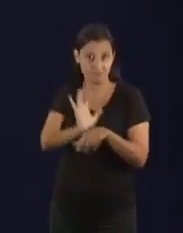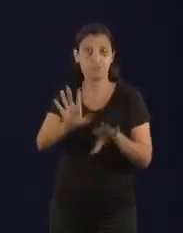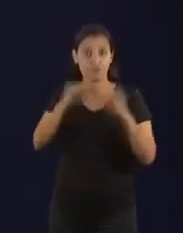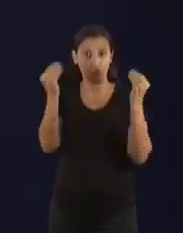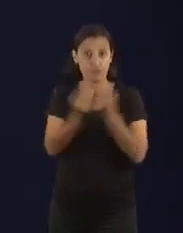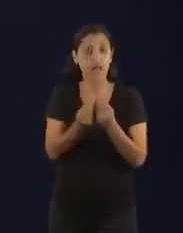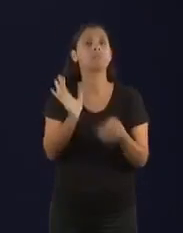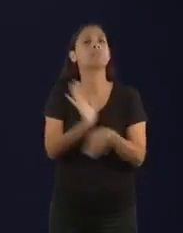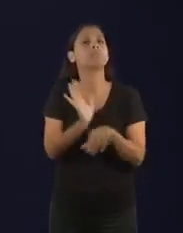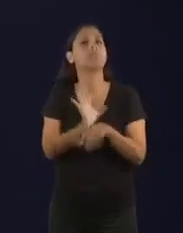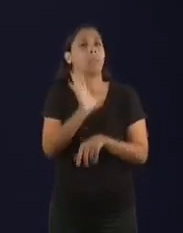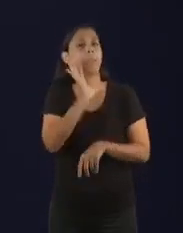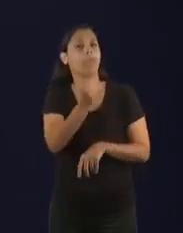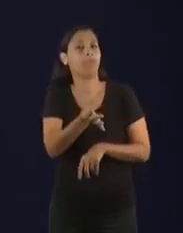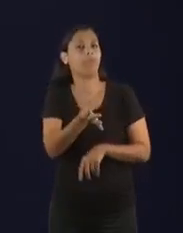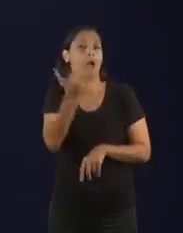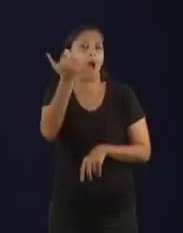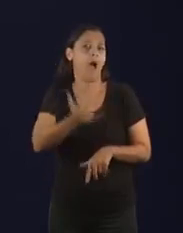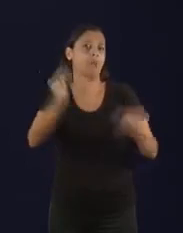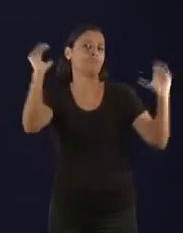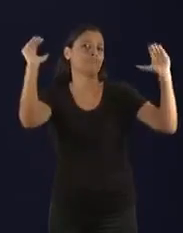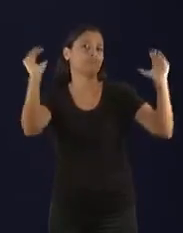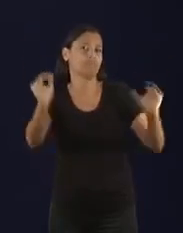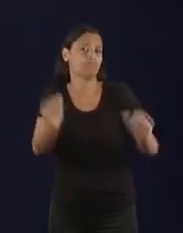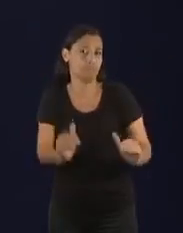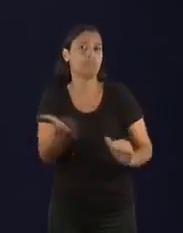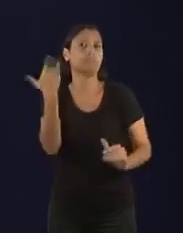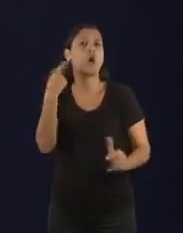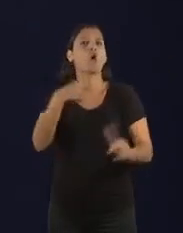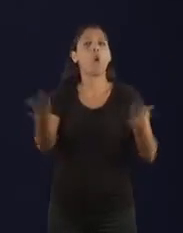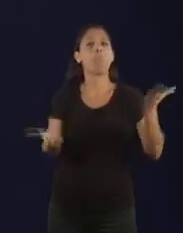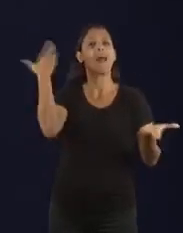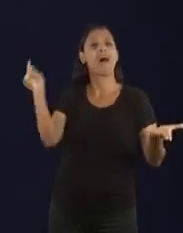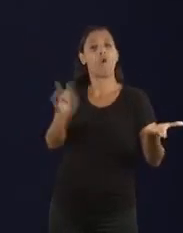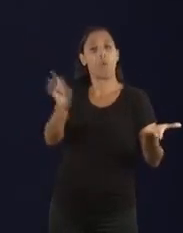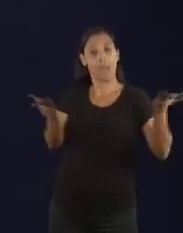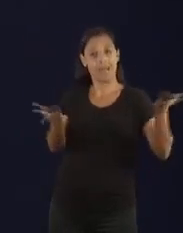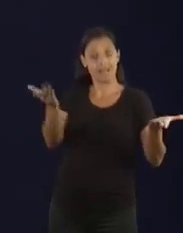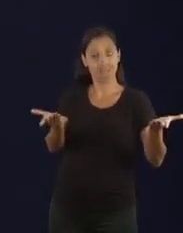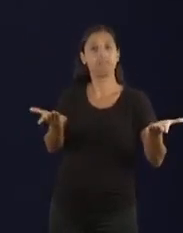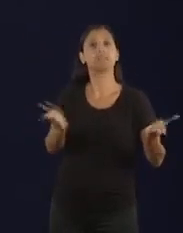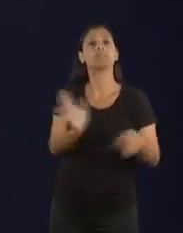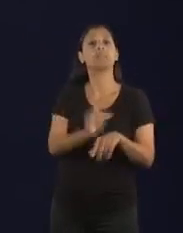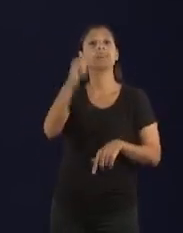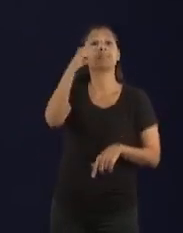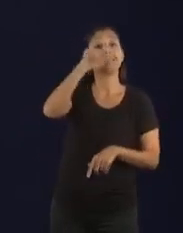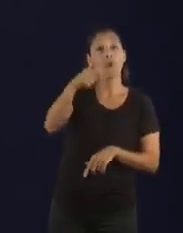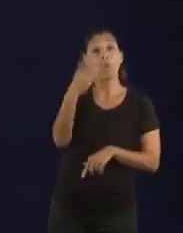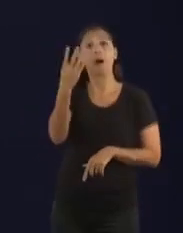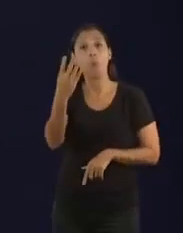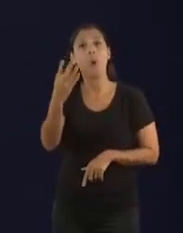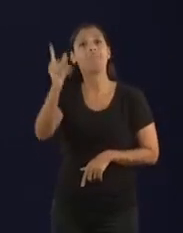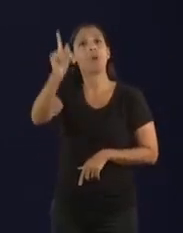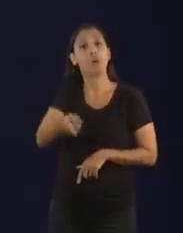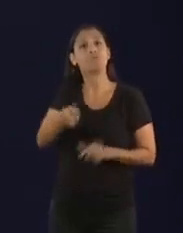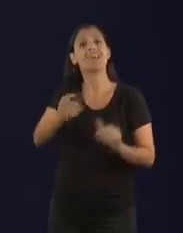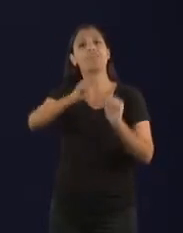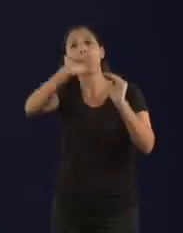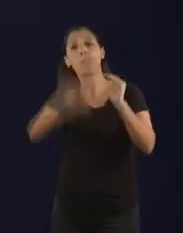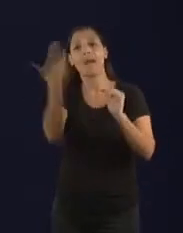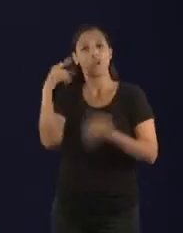marcando Por supuesto un descenso en relación a los meses anteriores 5 7,4 puntos menos que el mes